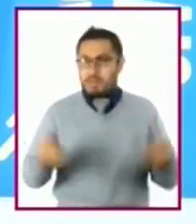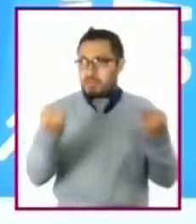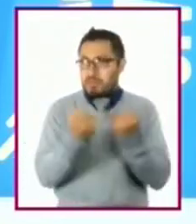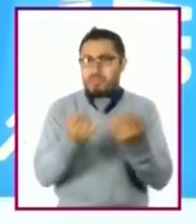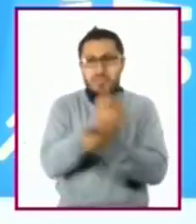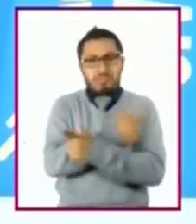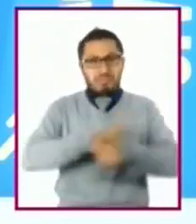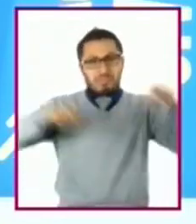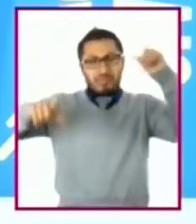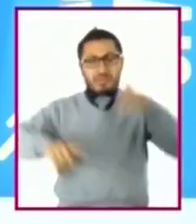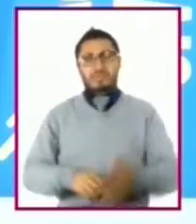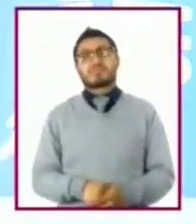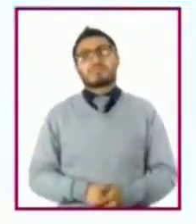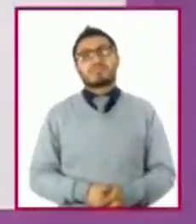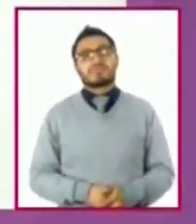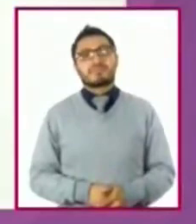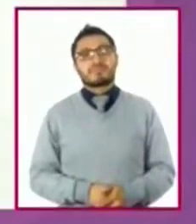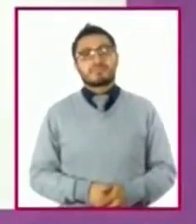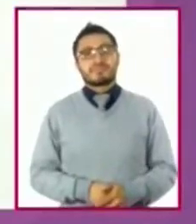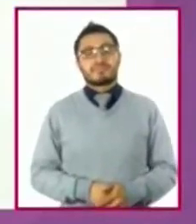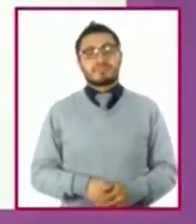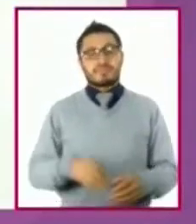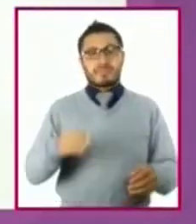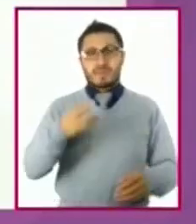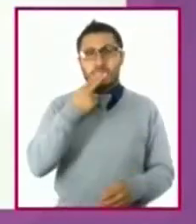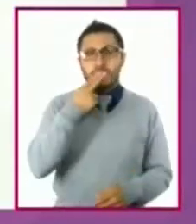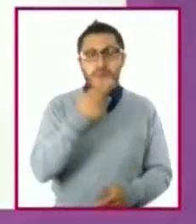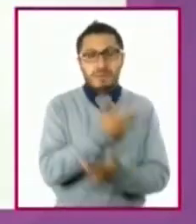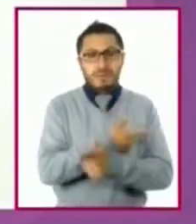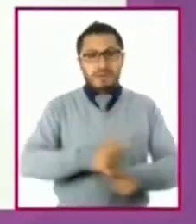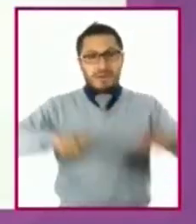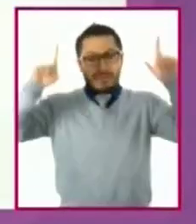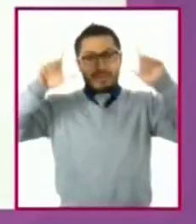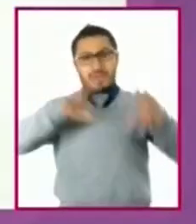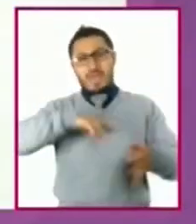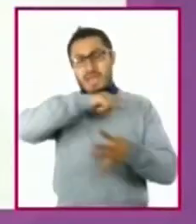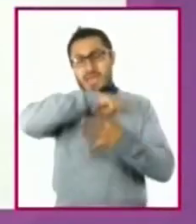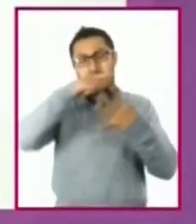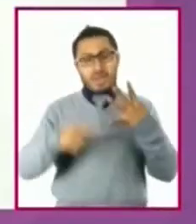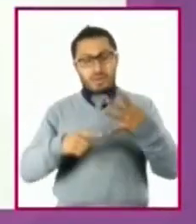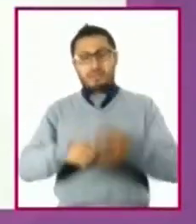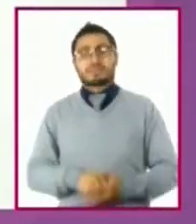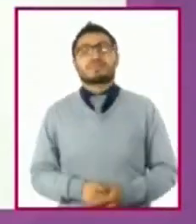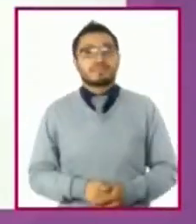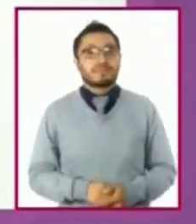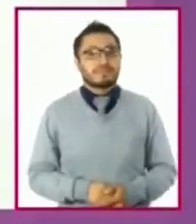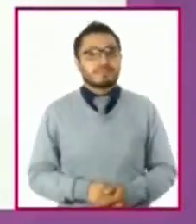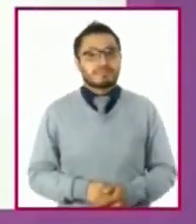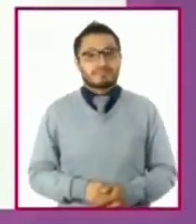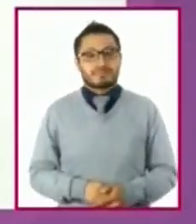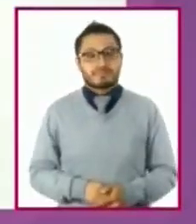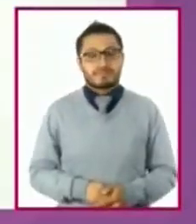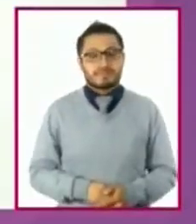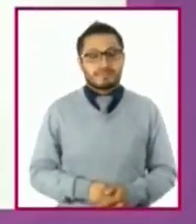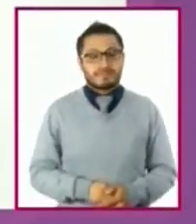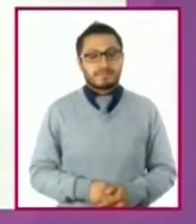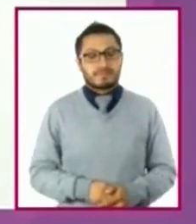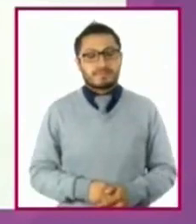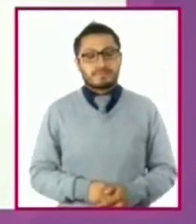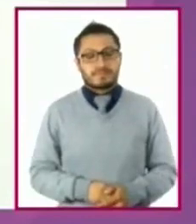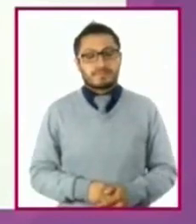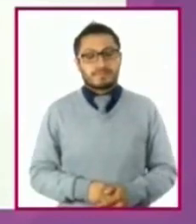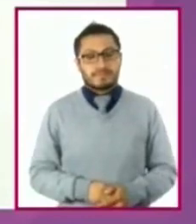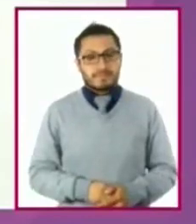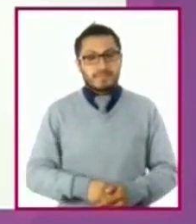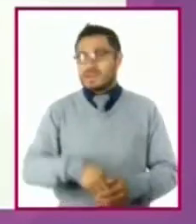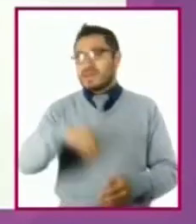libertades en todas sus formas. El ejercicio de la libertad tiene 4 aspectos principales que no puede faltar en un Estado